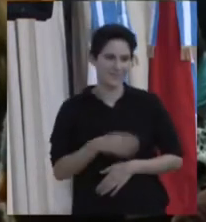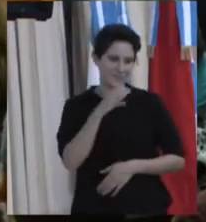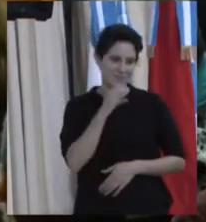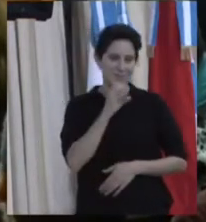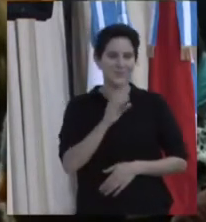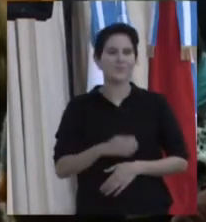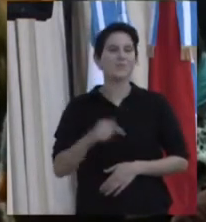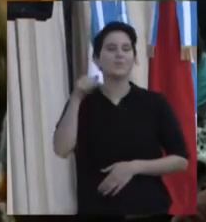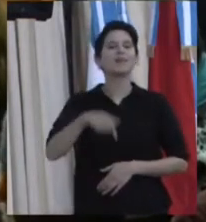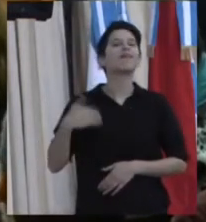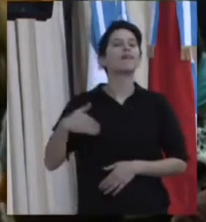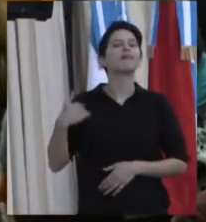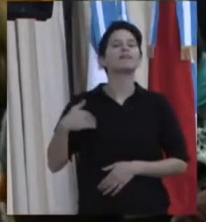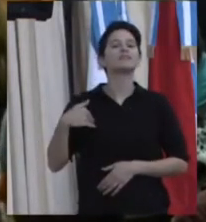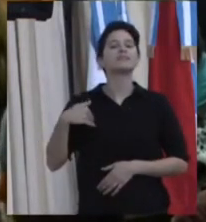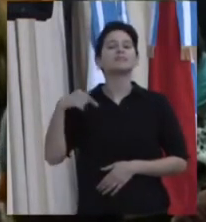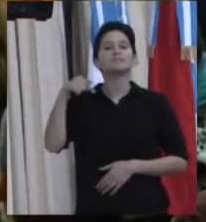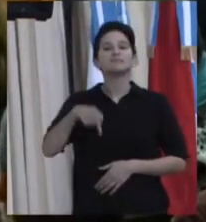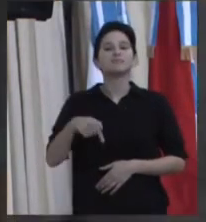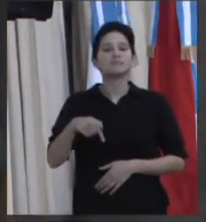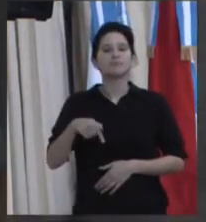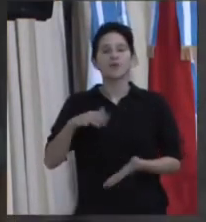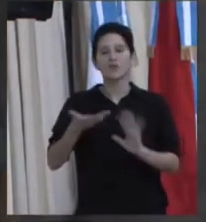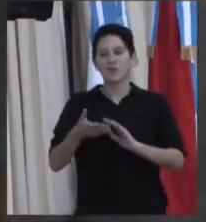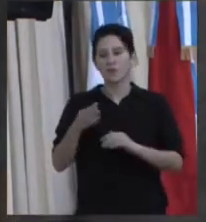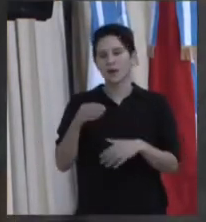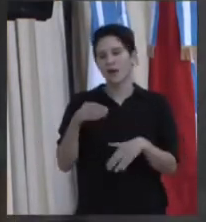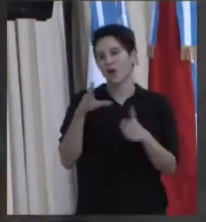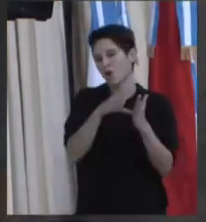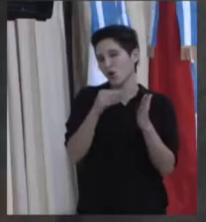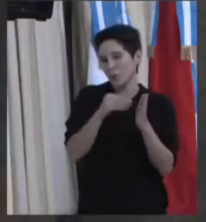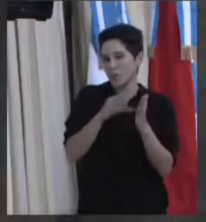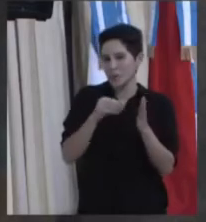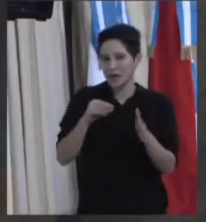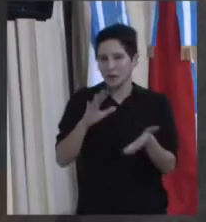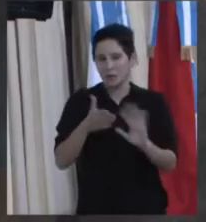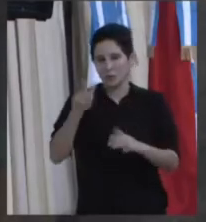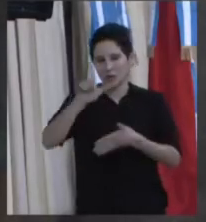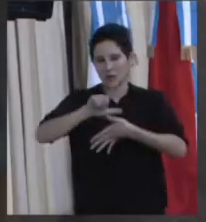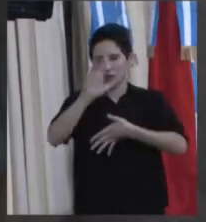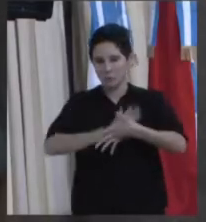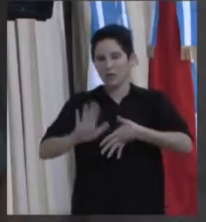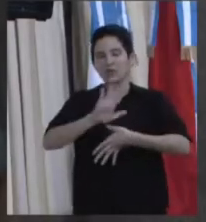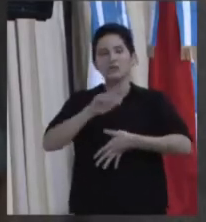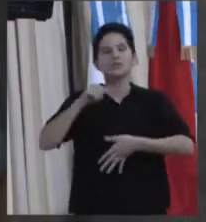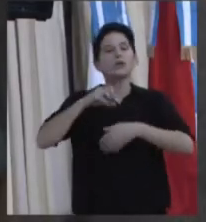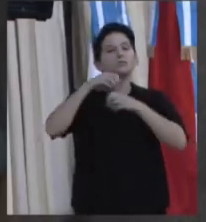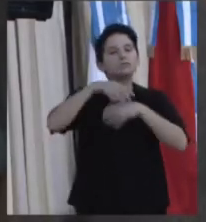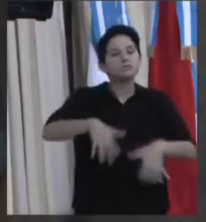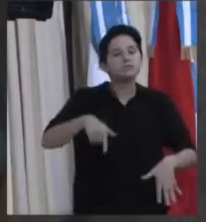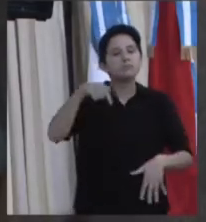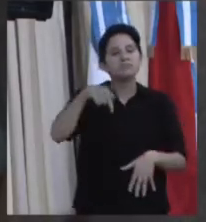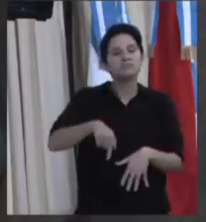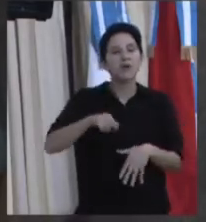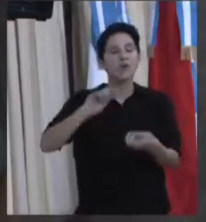Primer cuestión. En la Argentina, y esto es una réplica casi diría en prácticamente toda Latinoamérica, precisamente por influjo